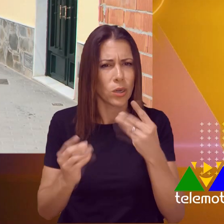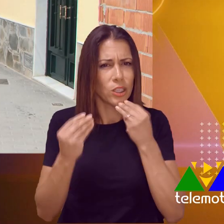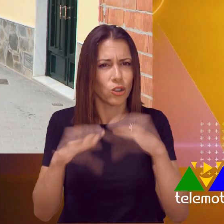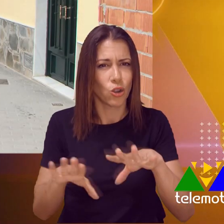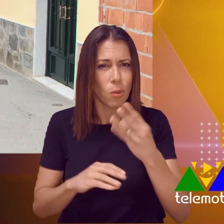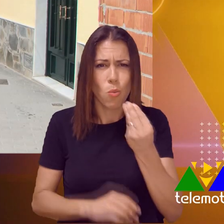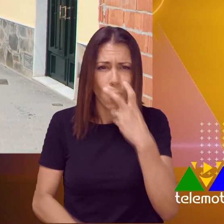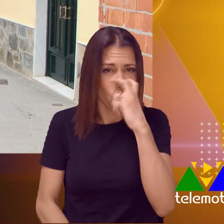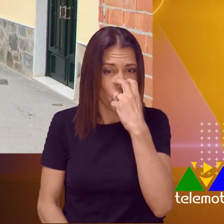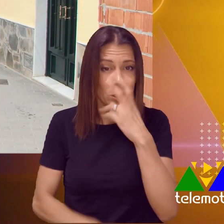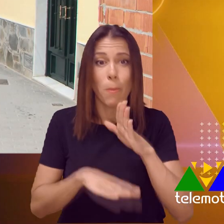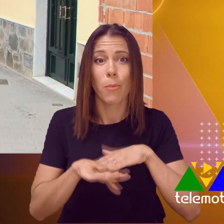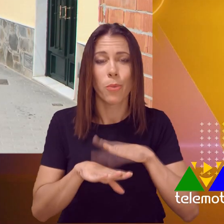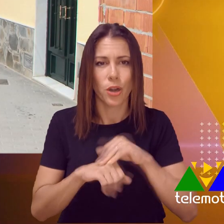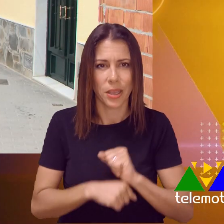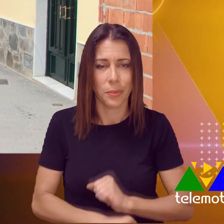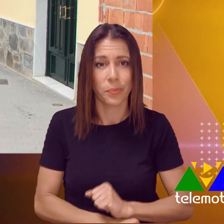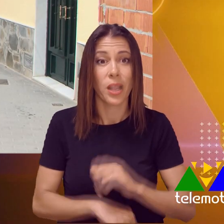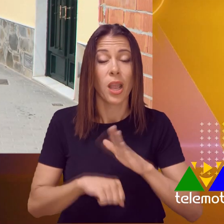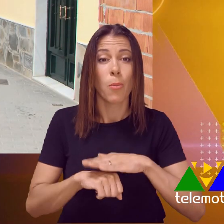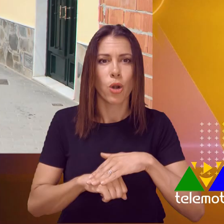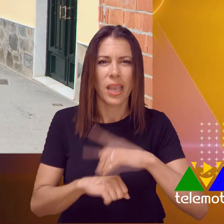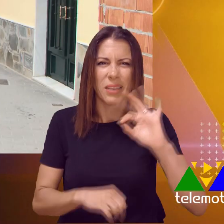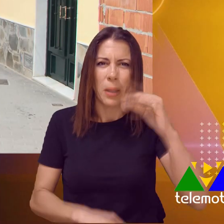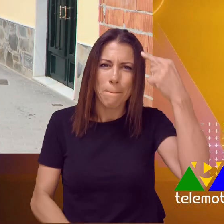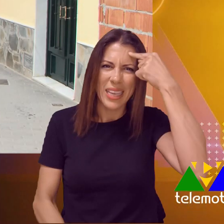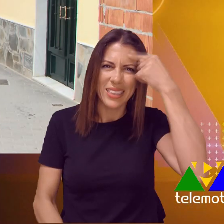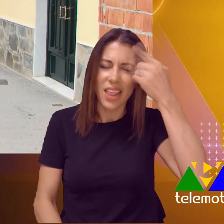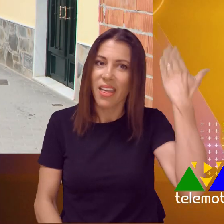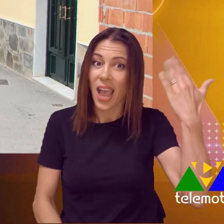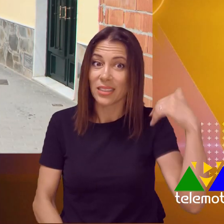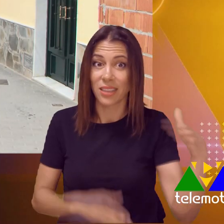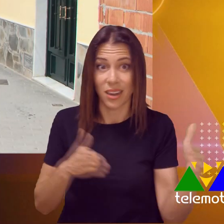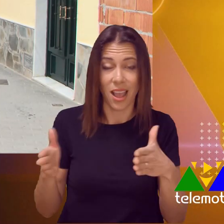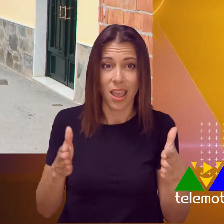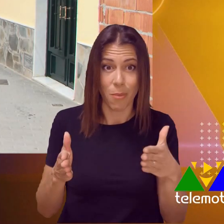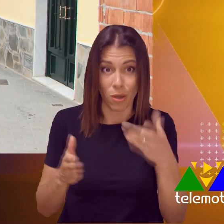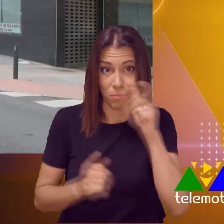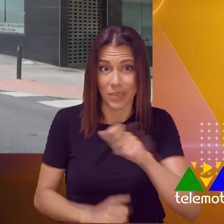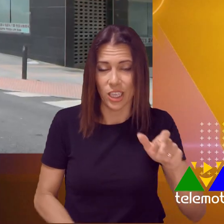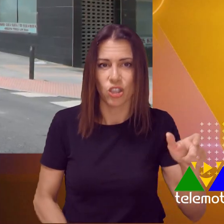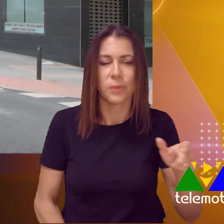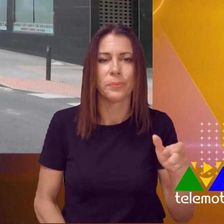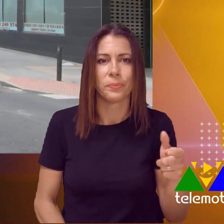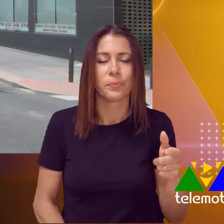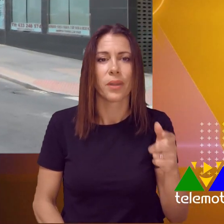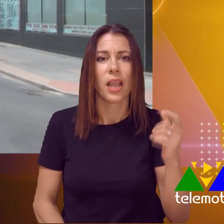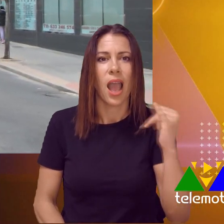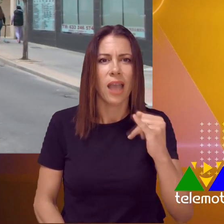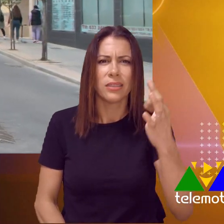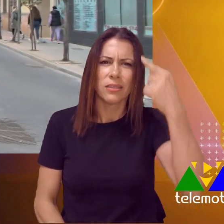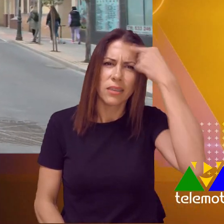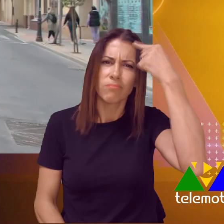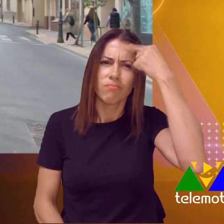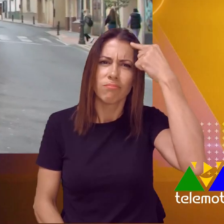curiosísima, porque en la mentalidad de la gente de aquella época tenían en la